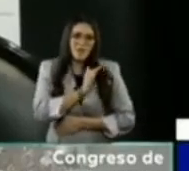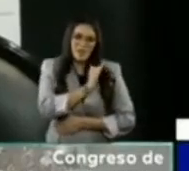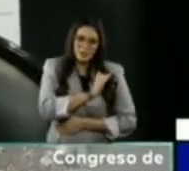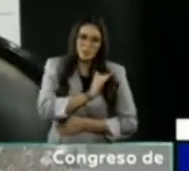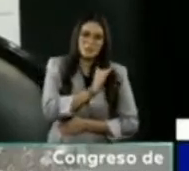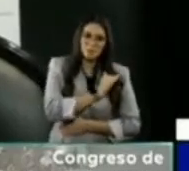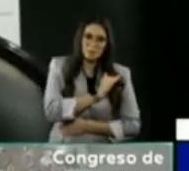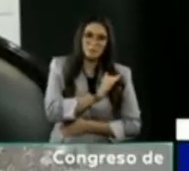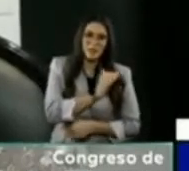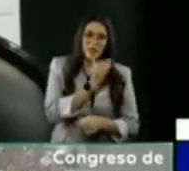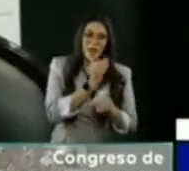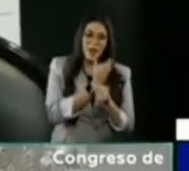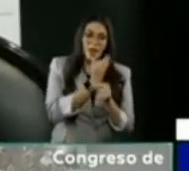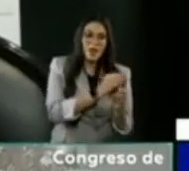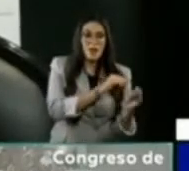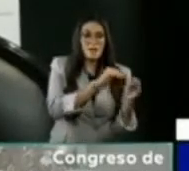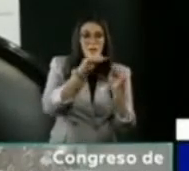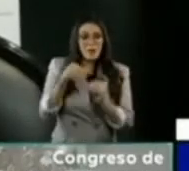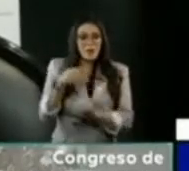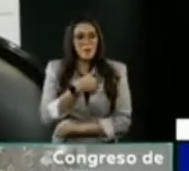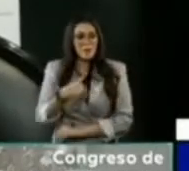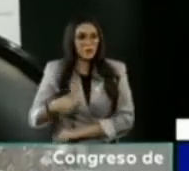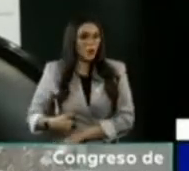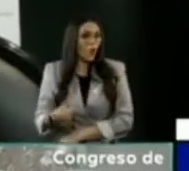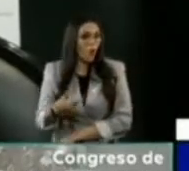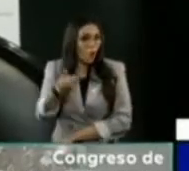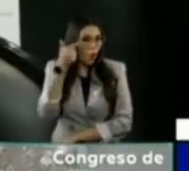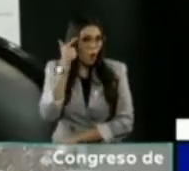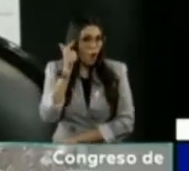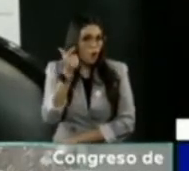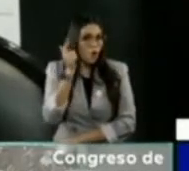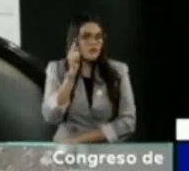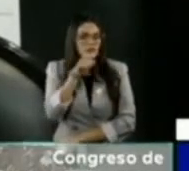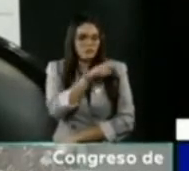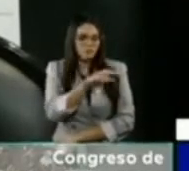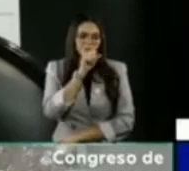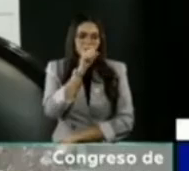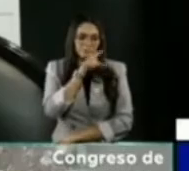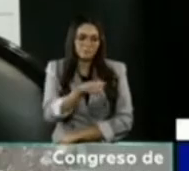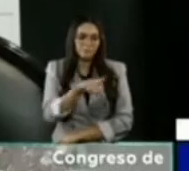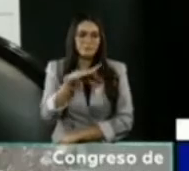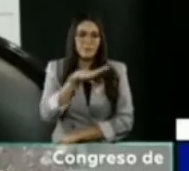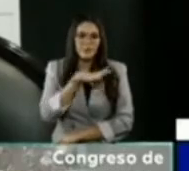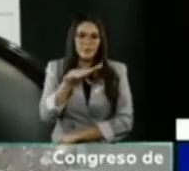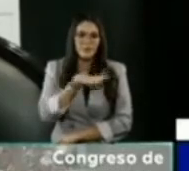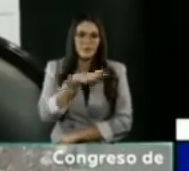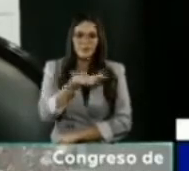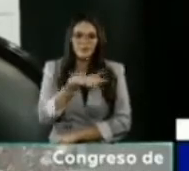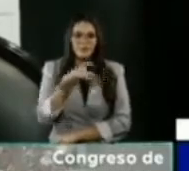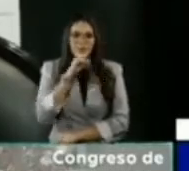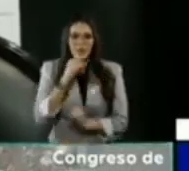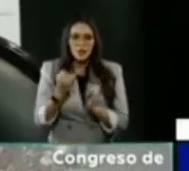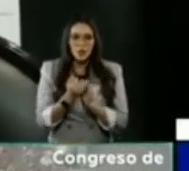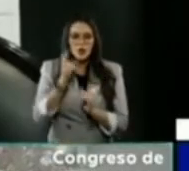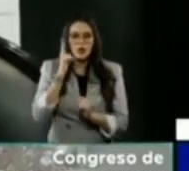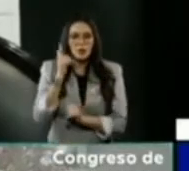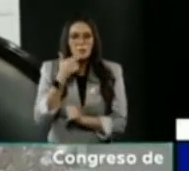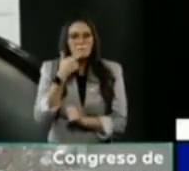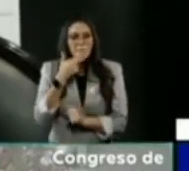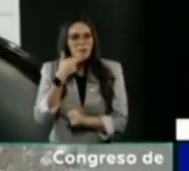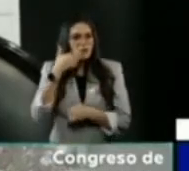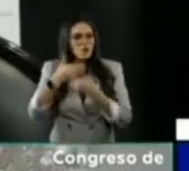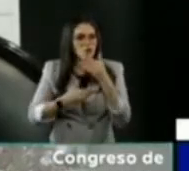las manos, ya se entregó. Estados Unidos sabe que lo puede apretar un poquito en una cárcel de máxima